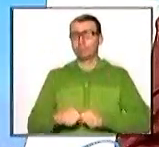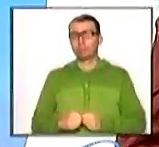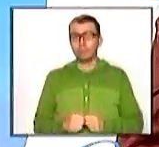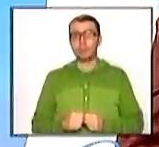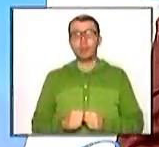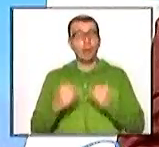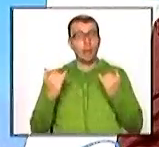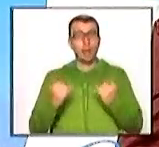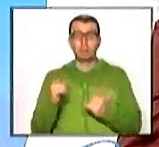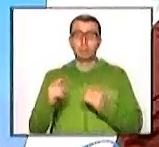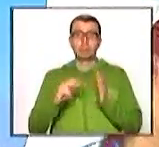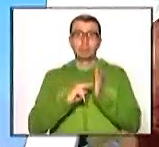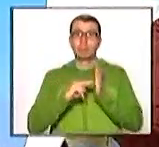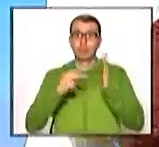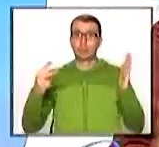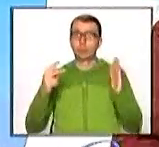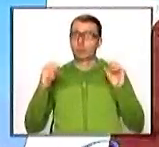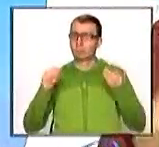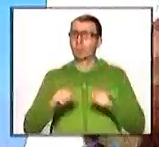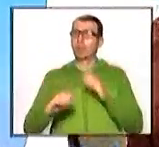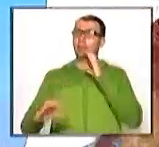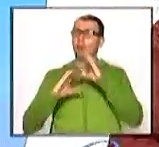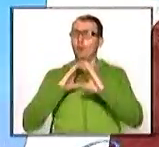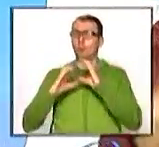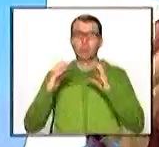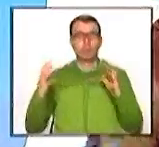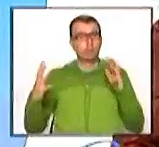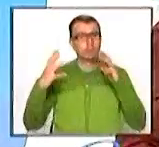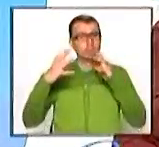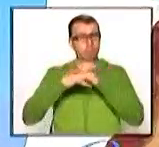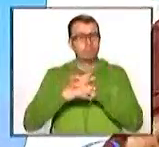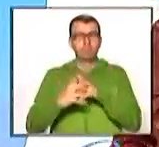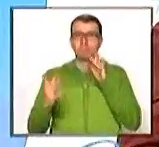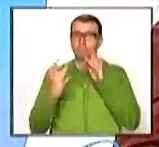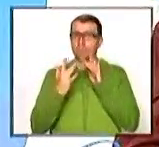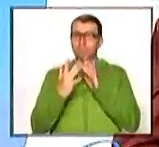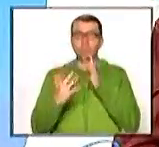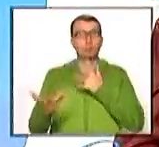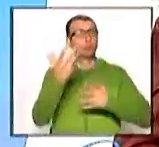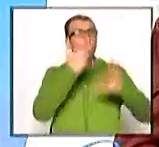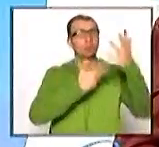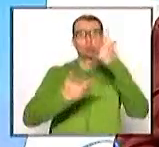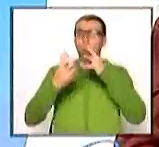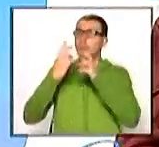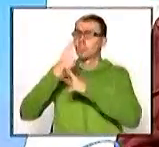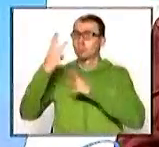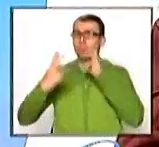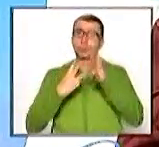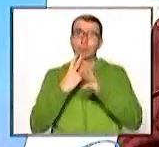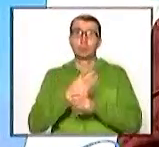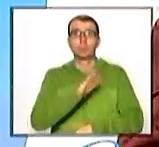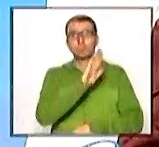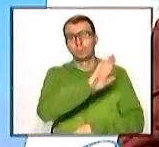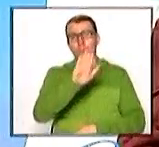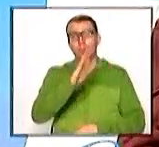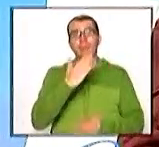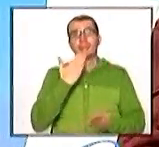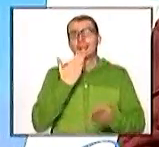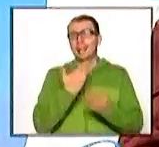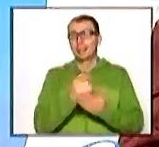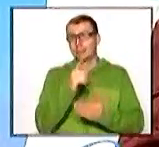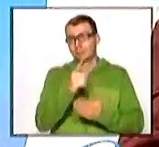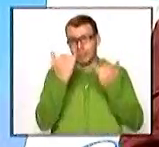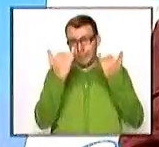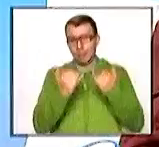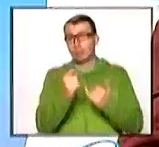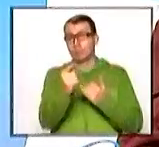que la tecnología nos comunica, nos mantiene en contacto en todo el mundo, millones de gracias a todos ustedes que están pendientes de